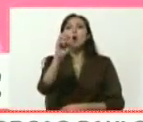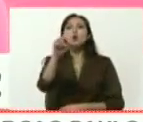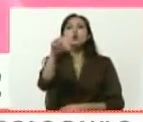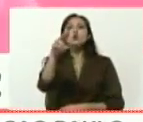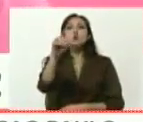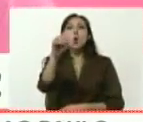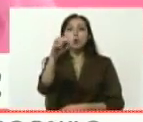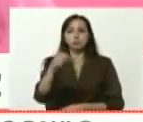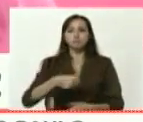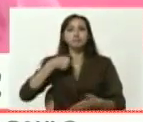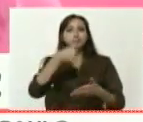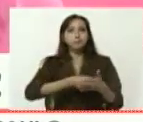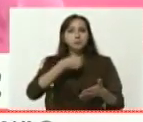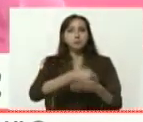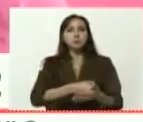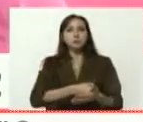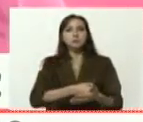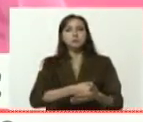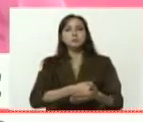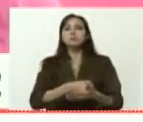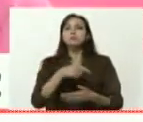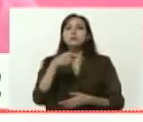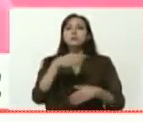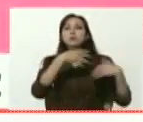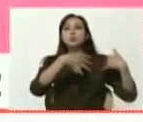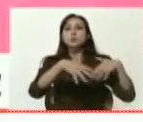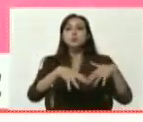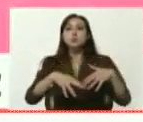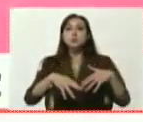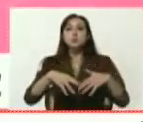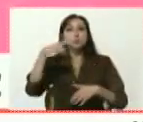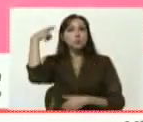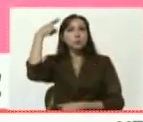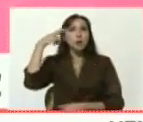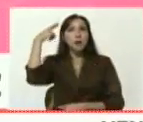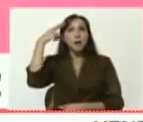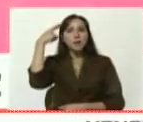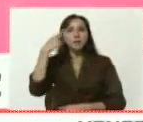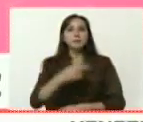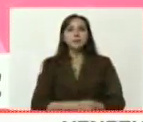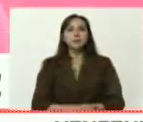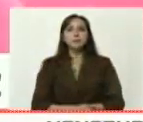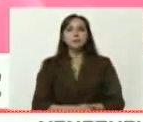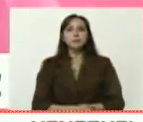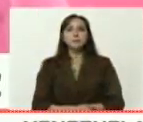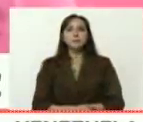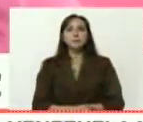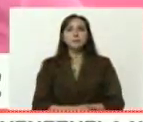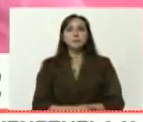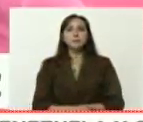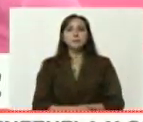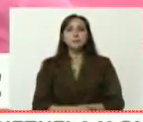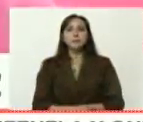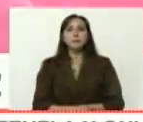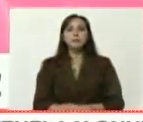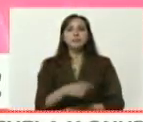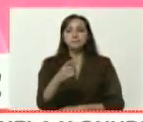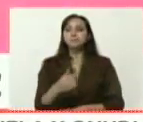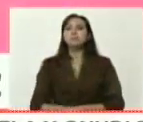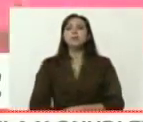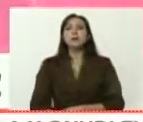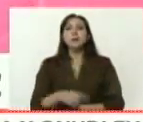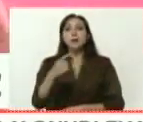frente de una batalla, frente a un ejército realista avasallante, le dijo, vaya usted Rondón y salve la